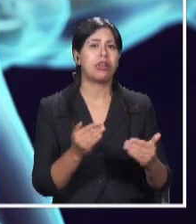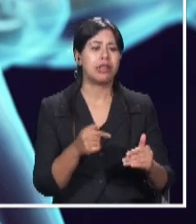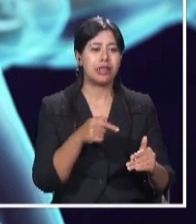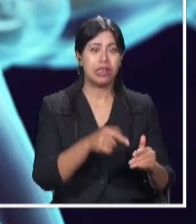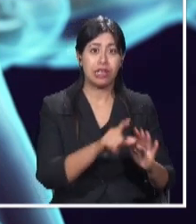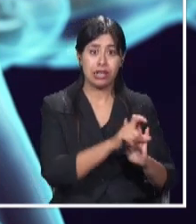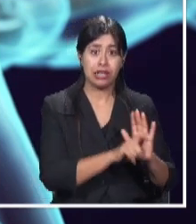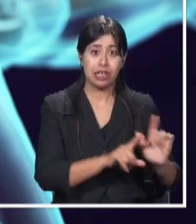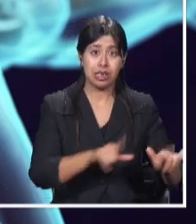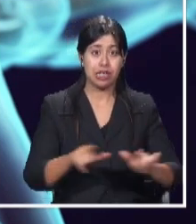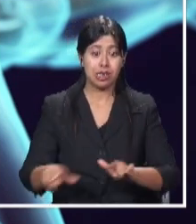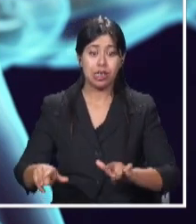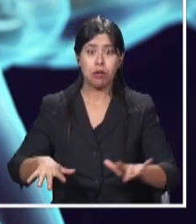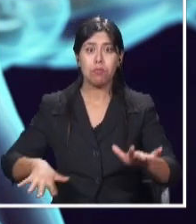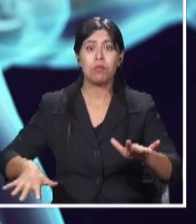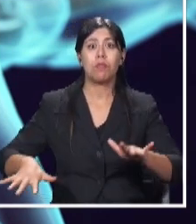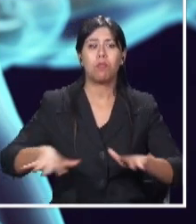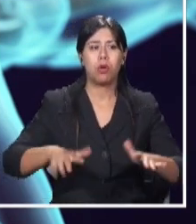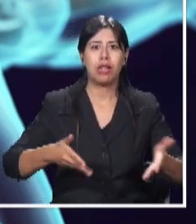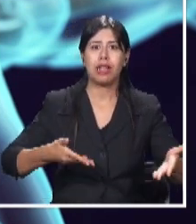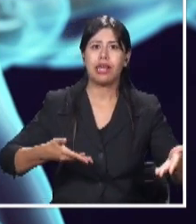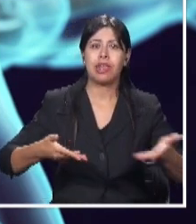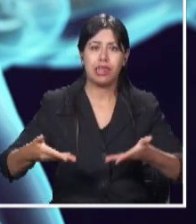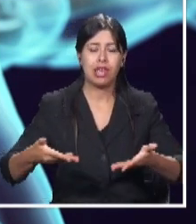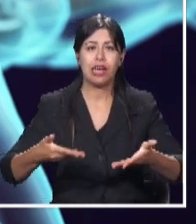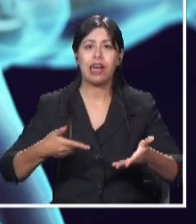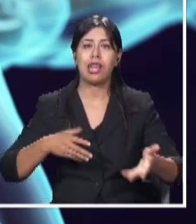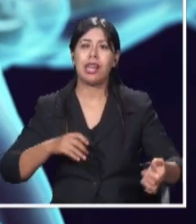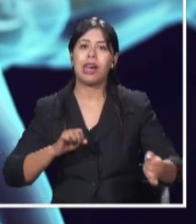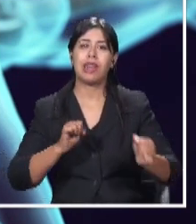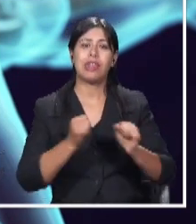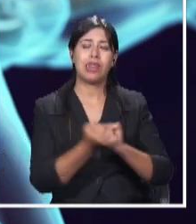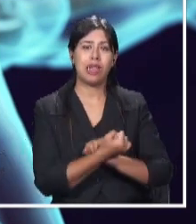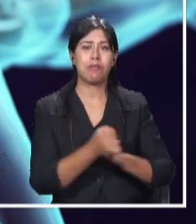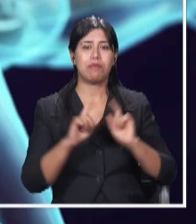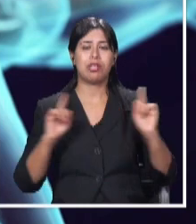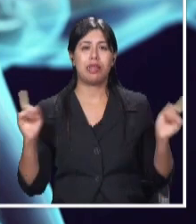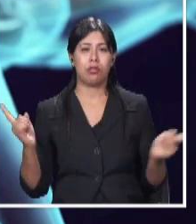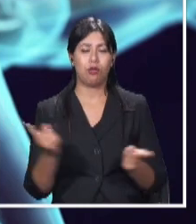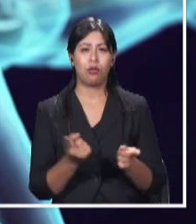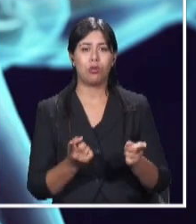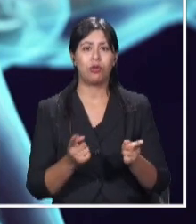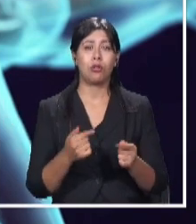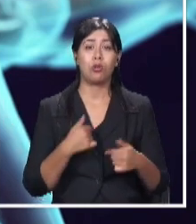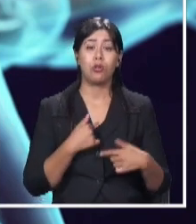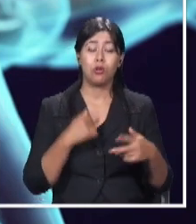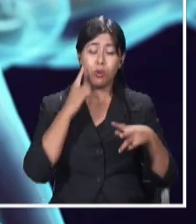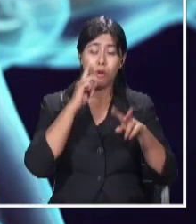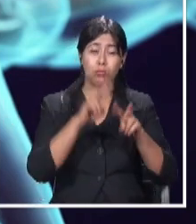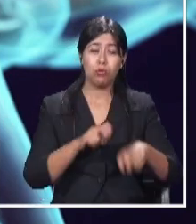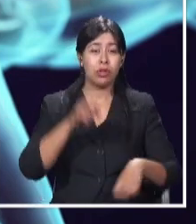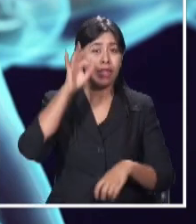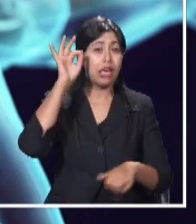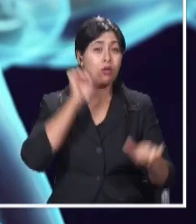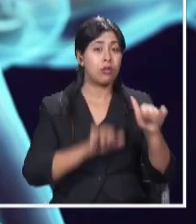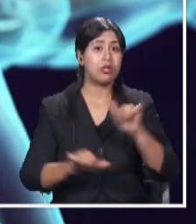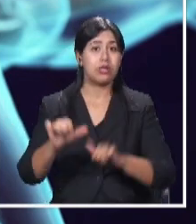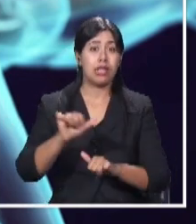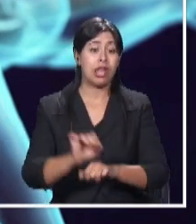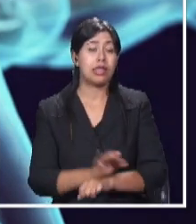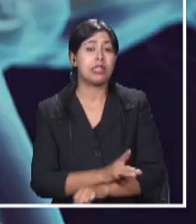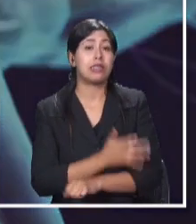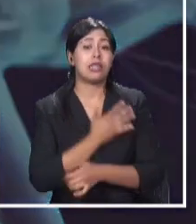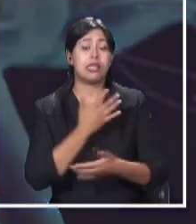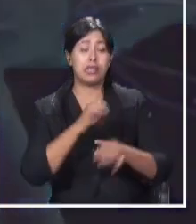interaccione, se mueva, se adapte a lo que está pasando en el entorno. Y cuando uno estudia un poquito de neurociencia, sistemas sensoriales, nos damos cuenta